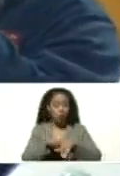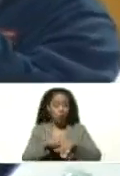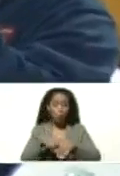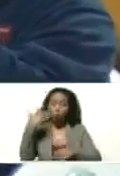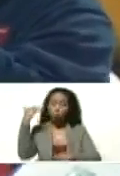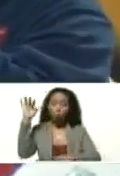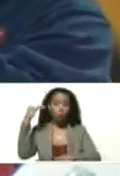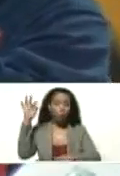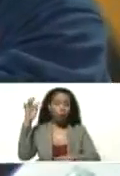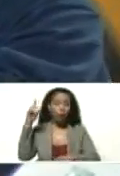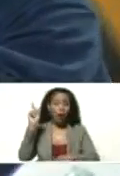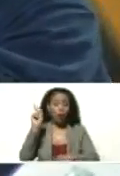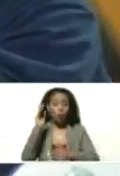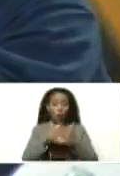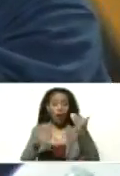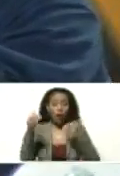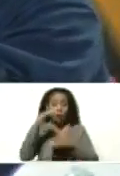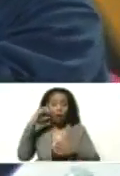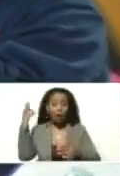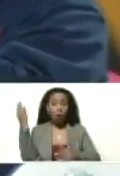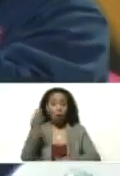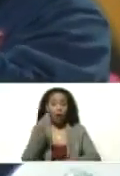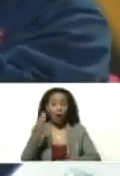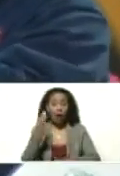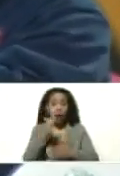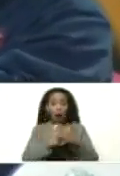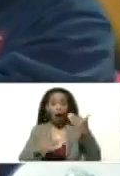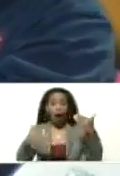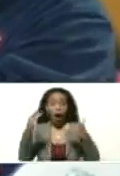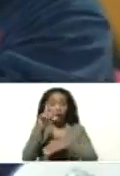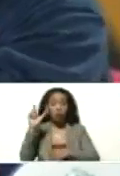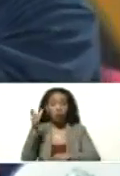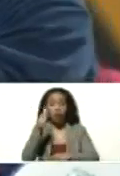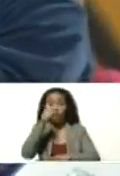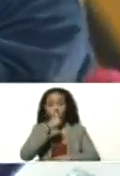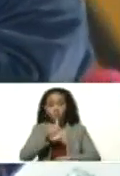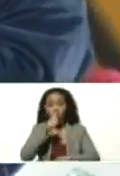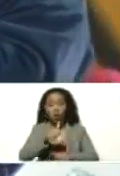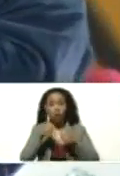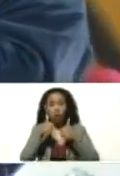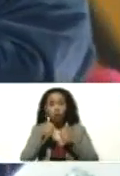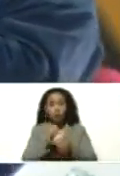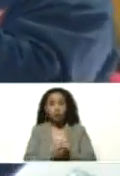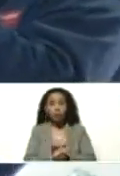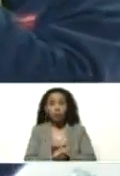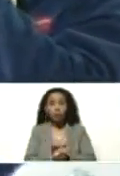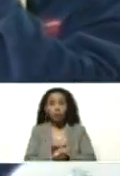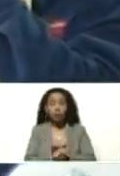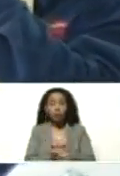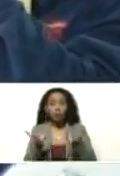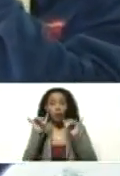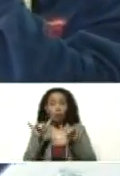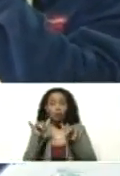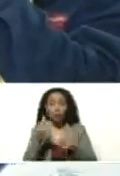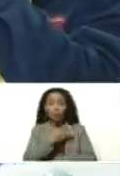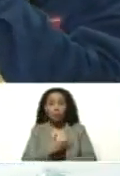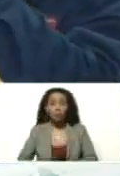por encima de la original. Tiene alto grado de resistencia. Asimismo,